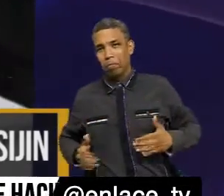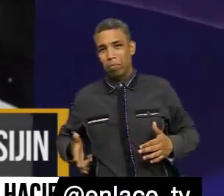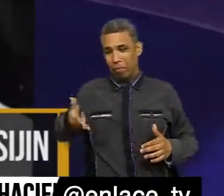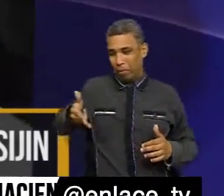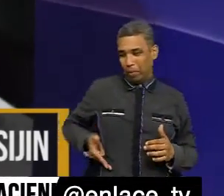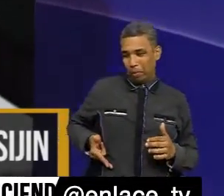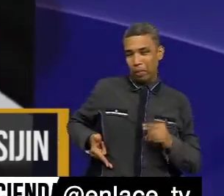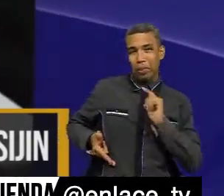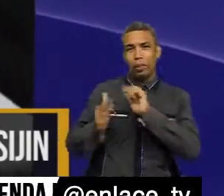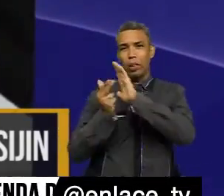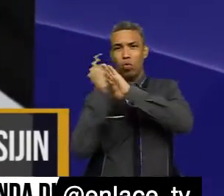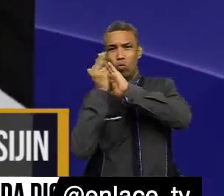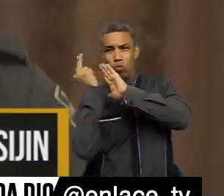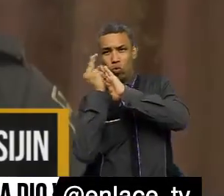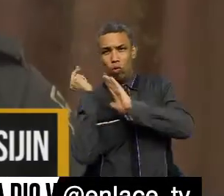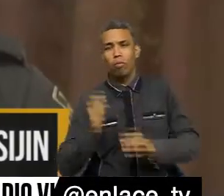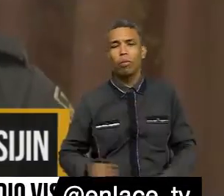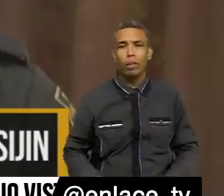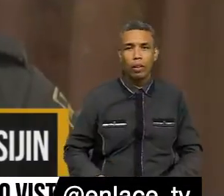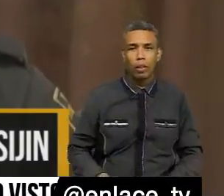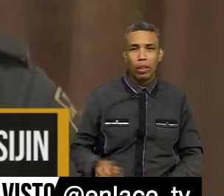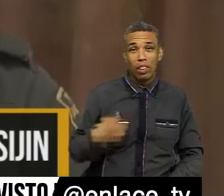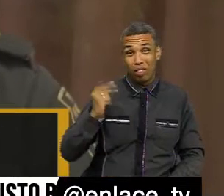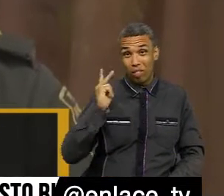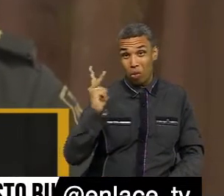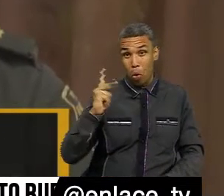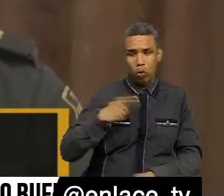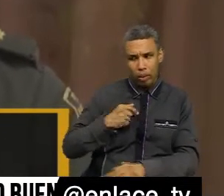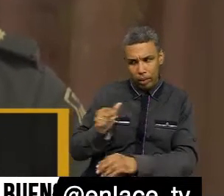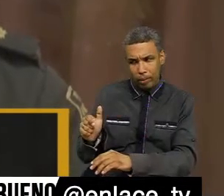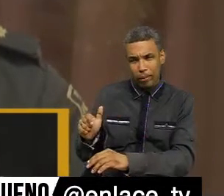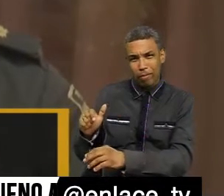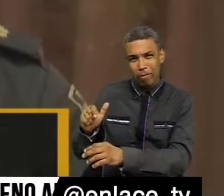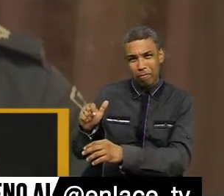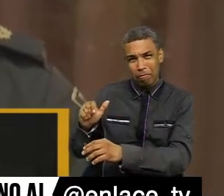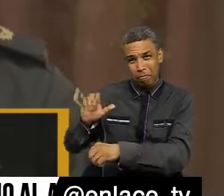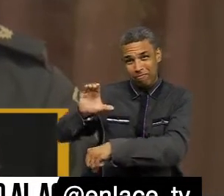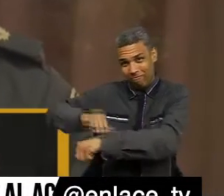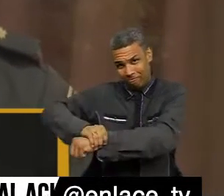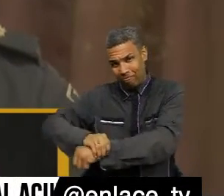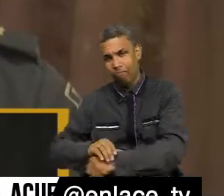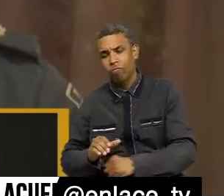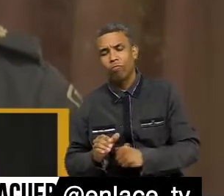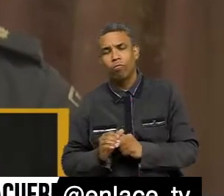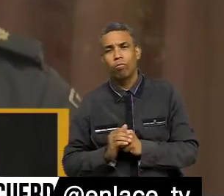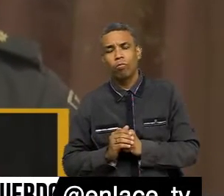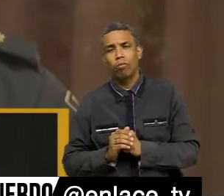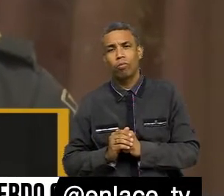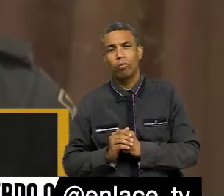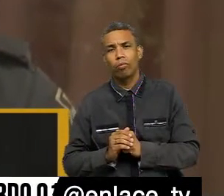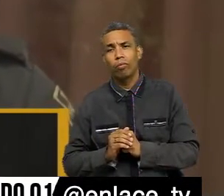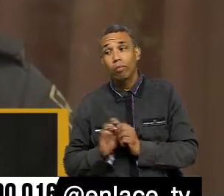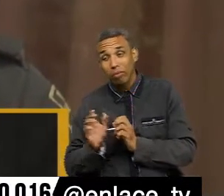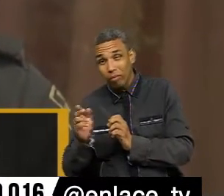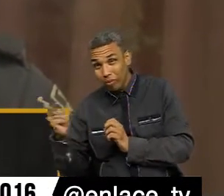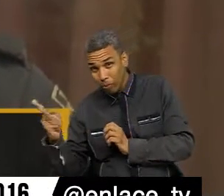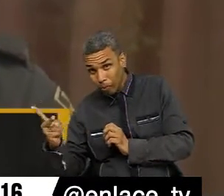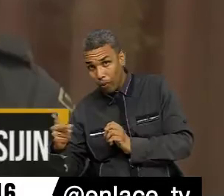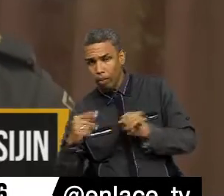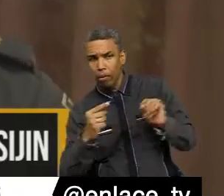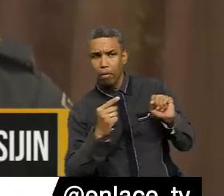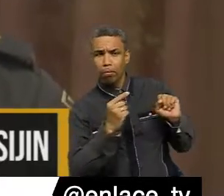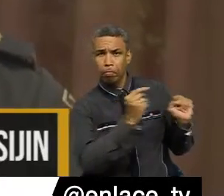revólver y una pistola, el cual posterior a esto se dejó a disposición de autoridad